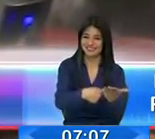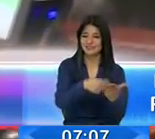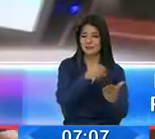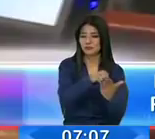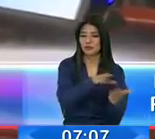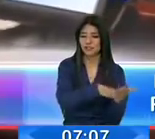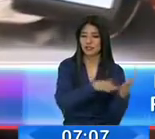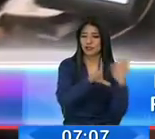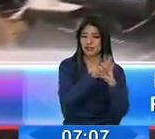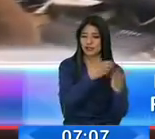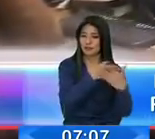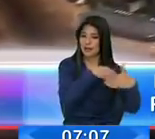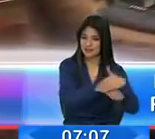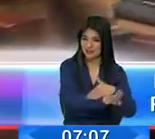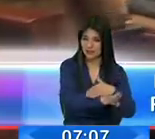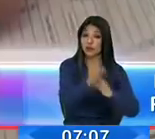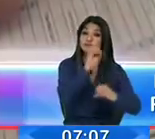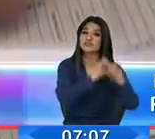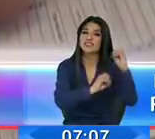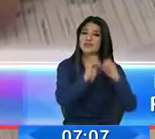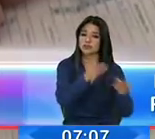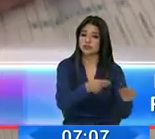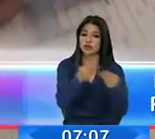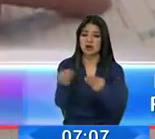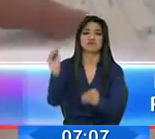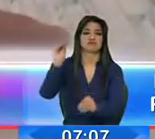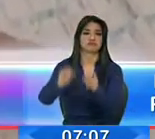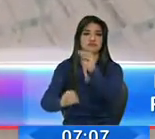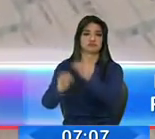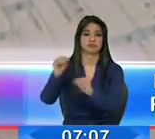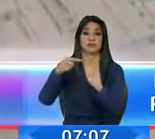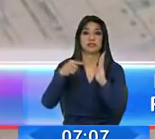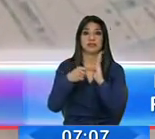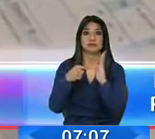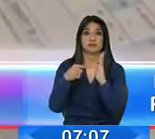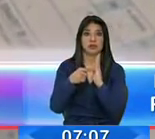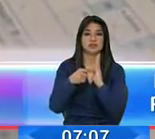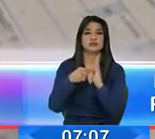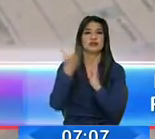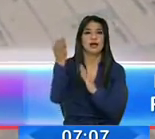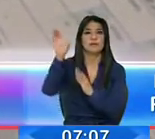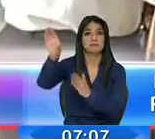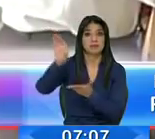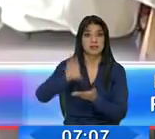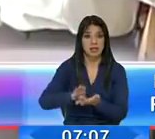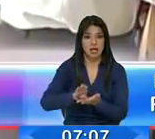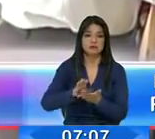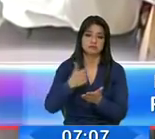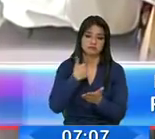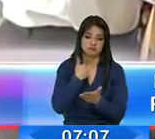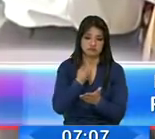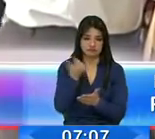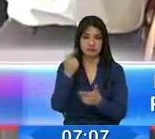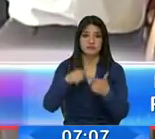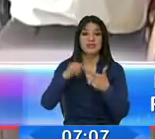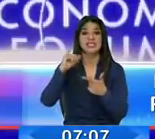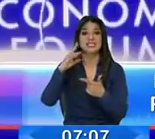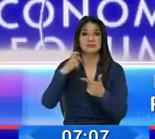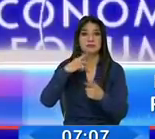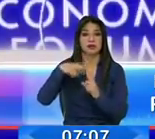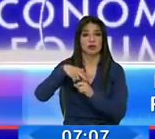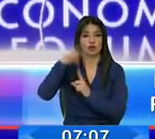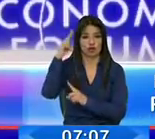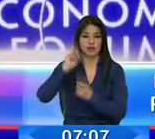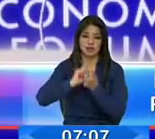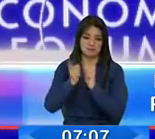proyecto de ley de crecimiento económico. Es así que se excluyó el impuesto sobre la repatriación de capitales y el cambio del ICE para gaseosas. Pero por